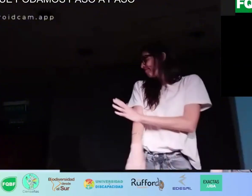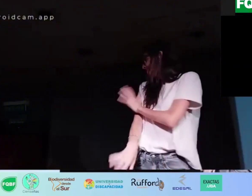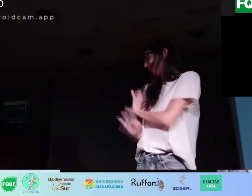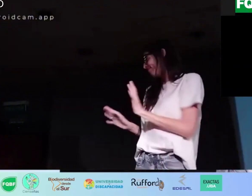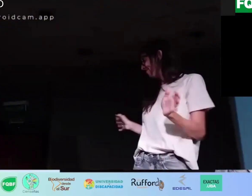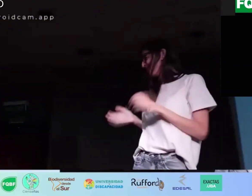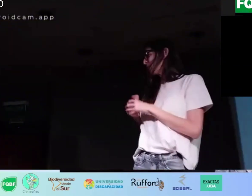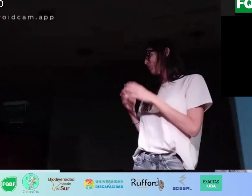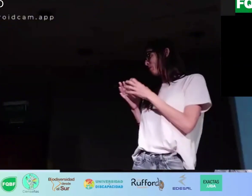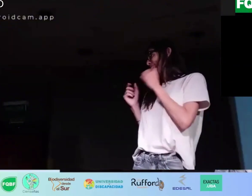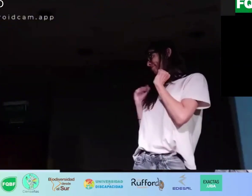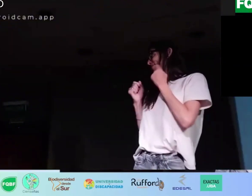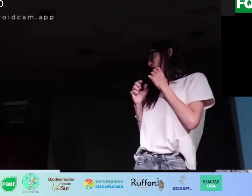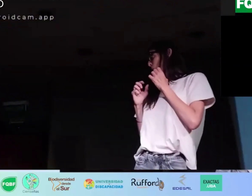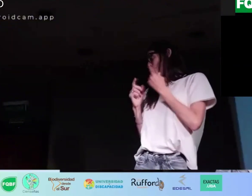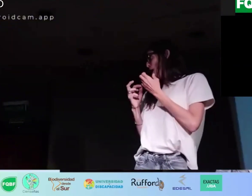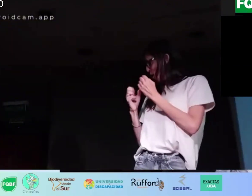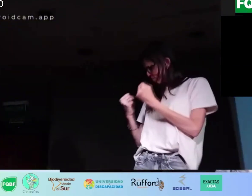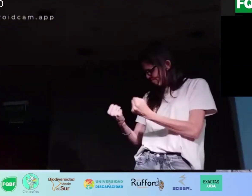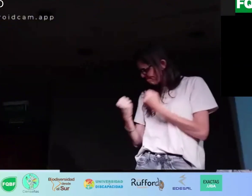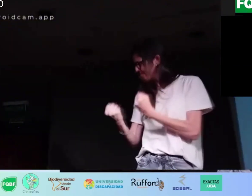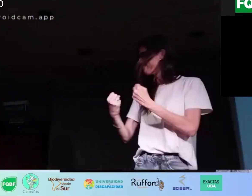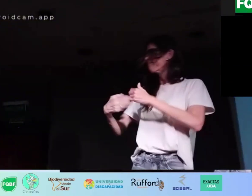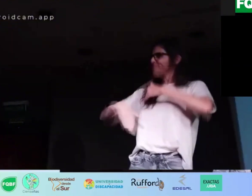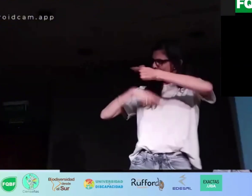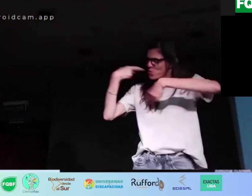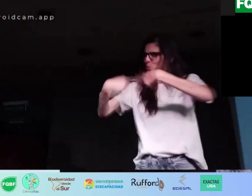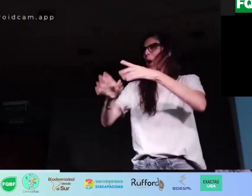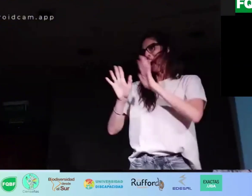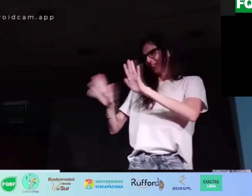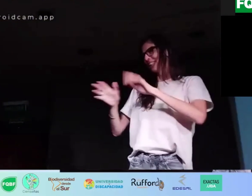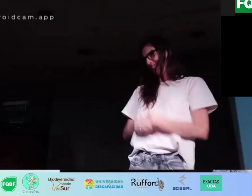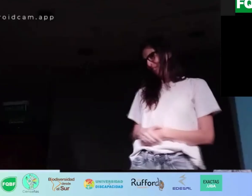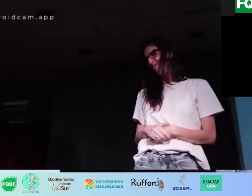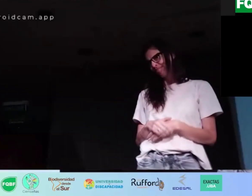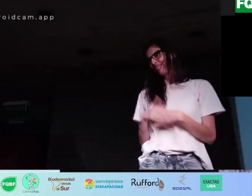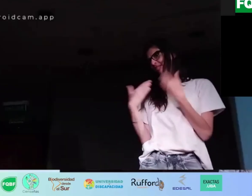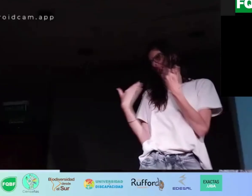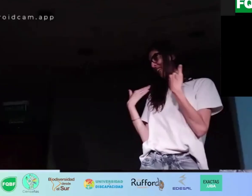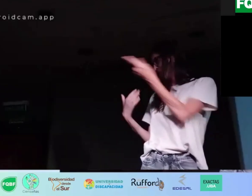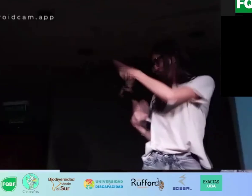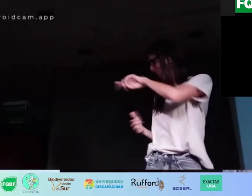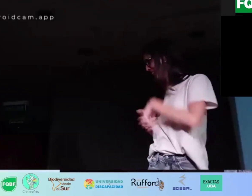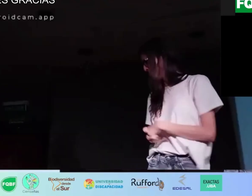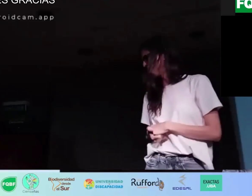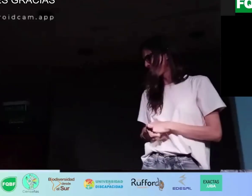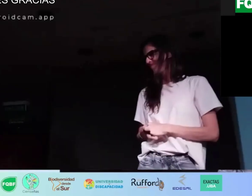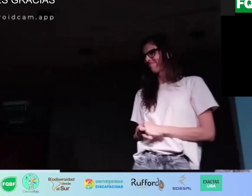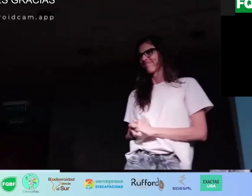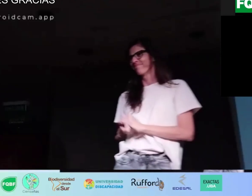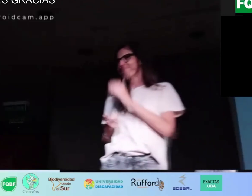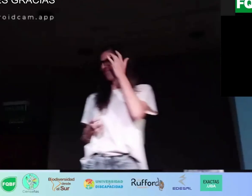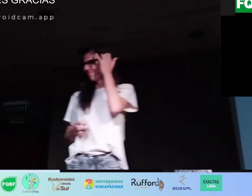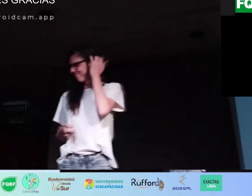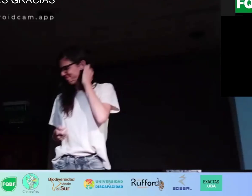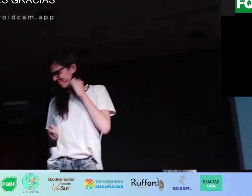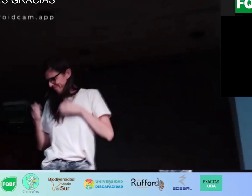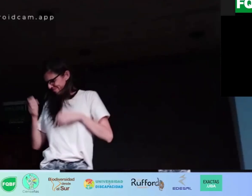paso a paso ir mejorando. Y la verdad es que estoy muy emocionada por ello, por todo el coraje, el esfuerzo que han realizado. Así que